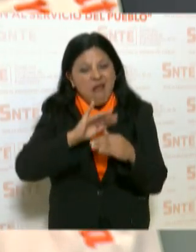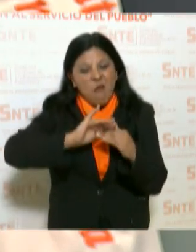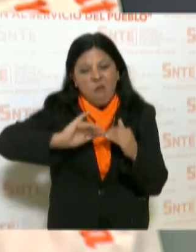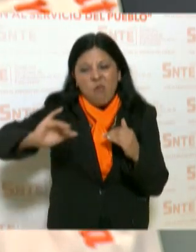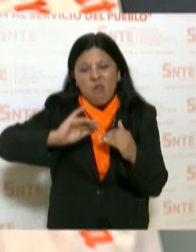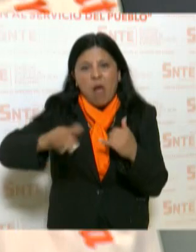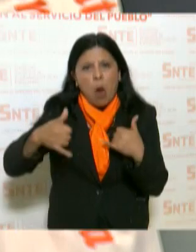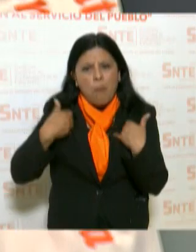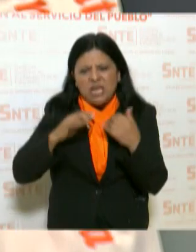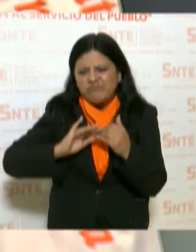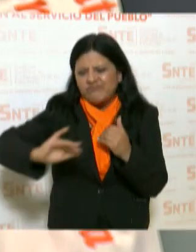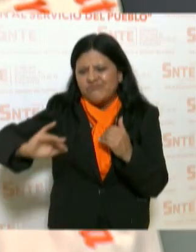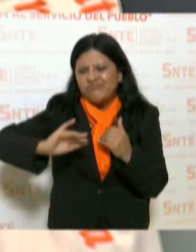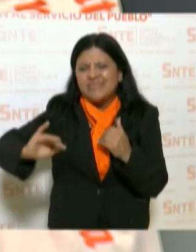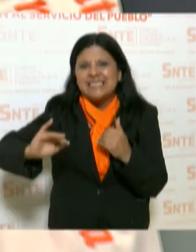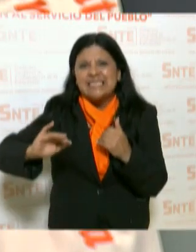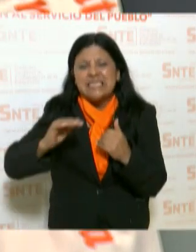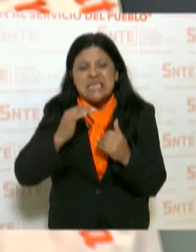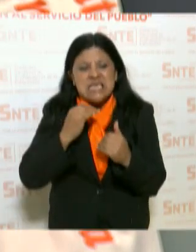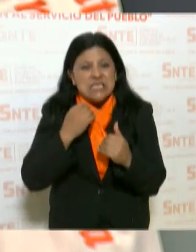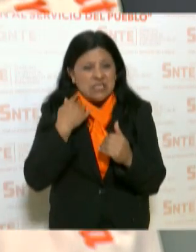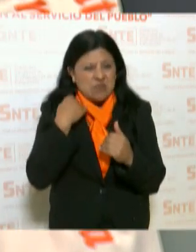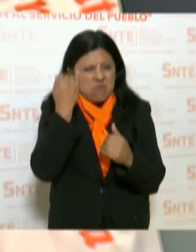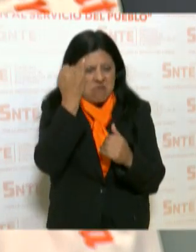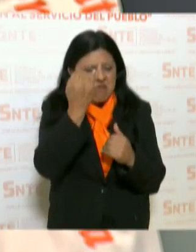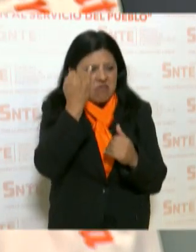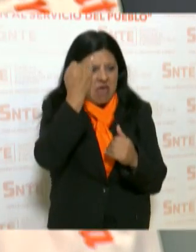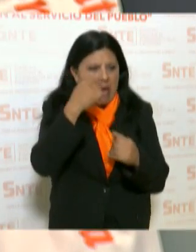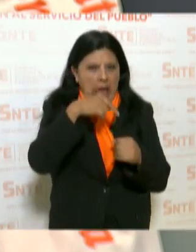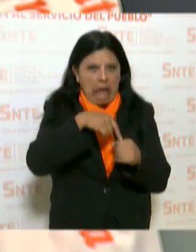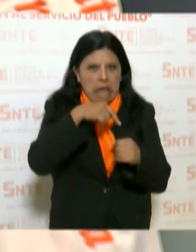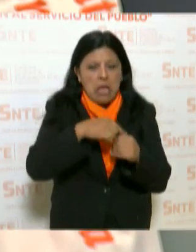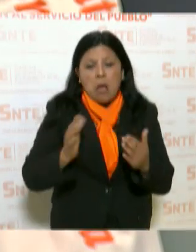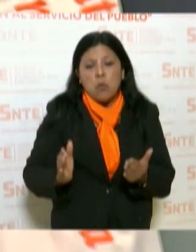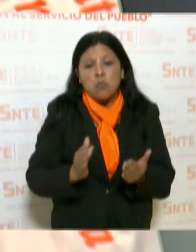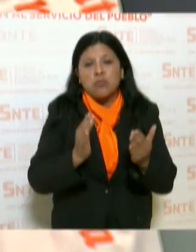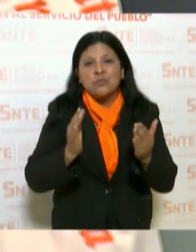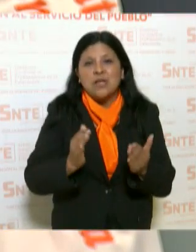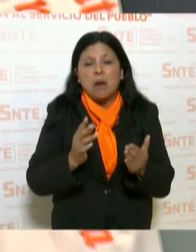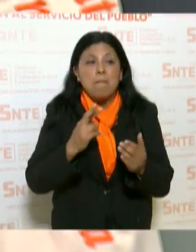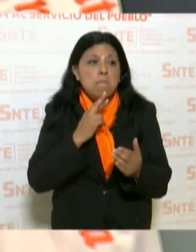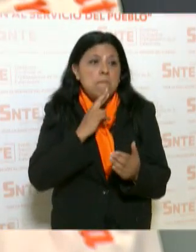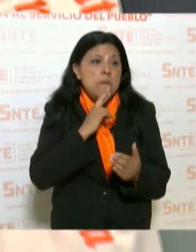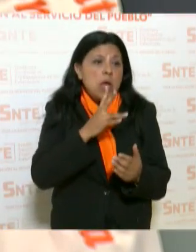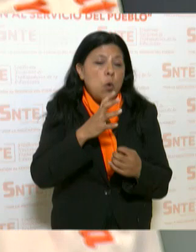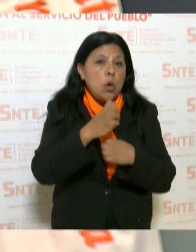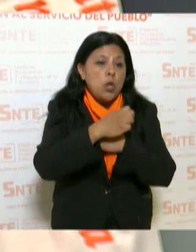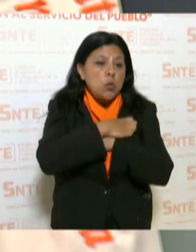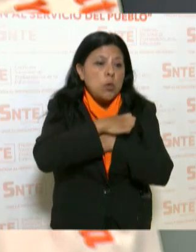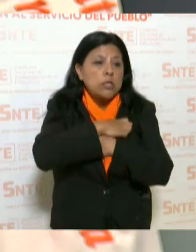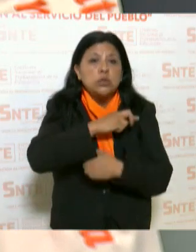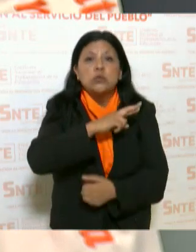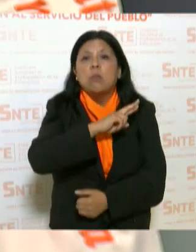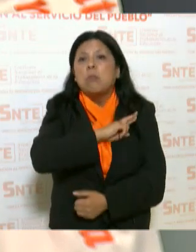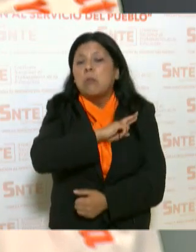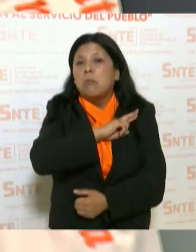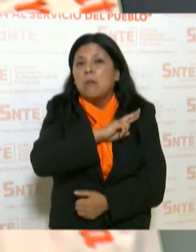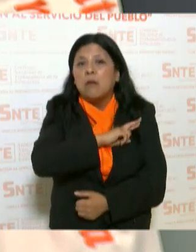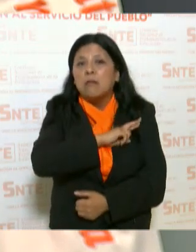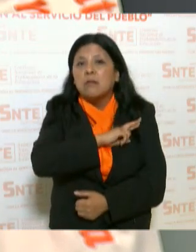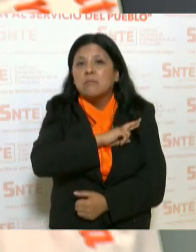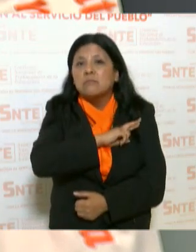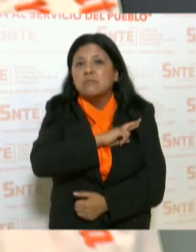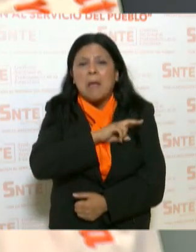el fondo impulsar la educación privada, poner la educación al mercado como si fuese